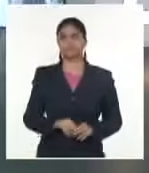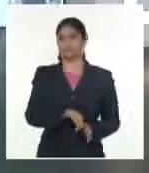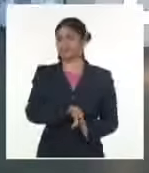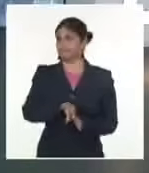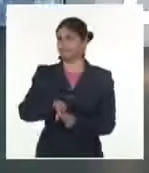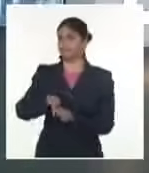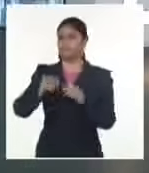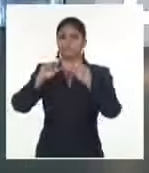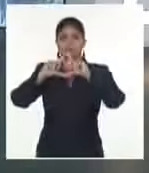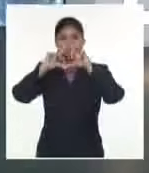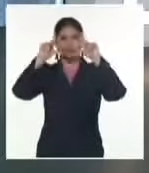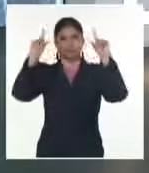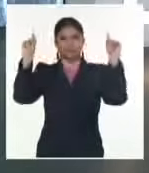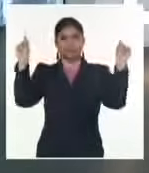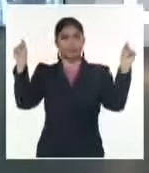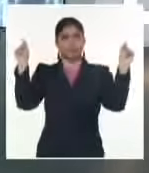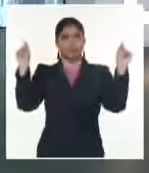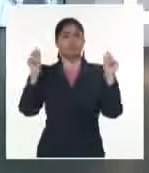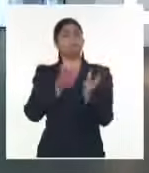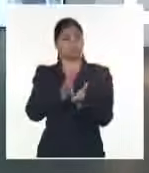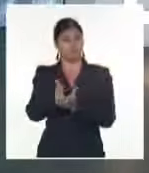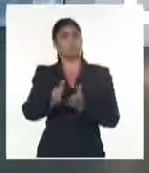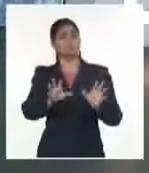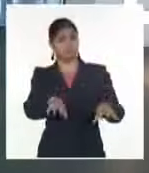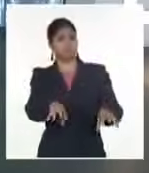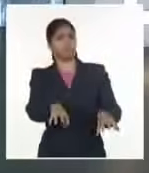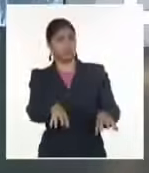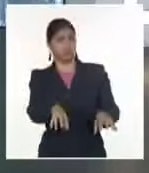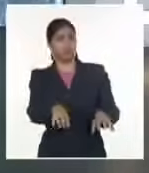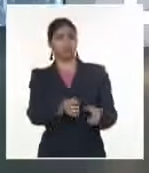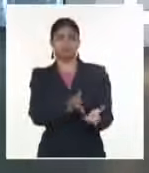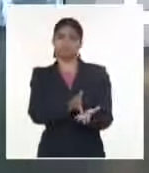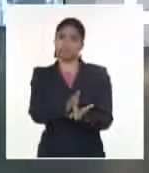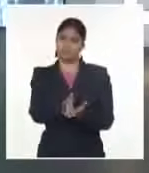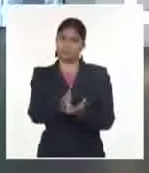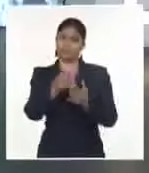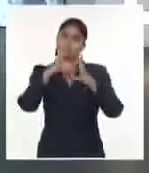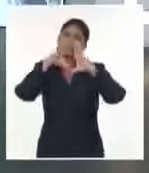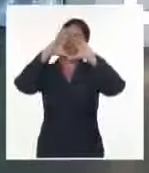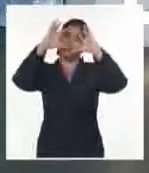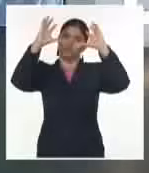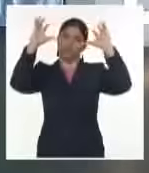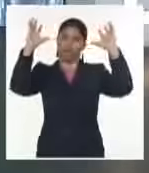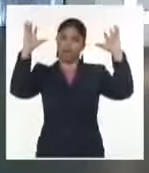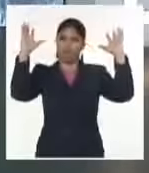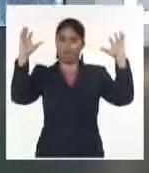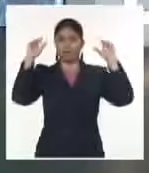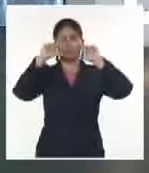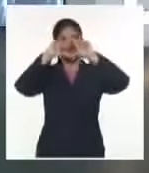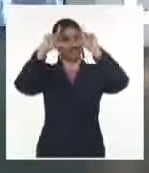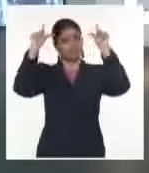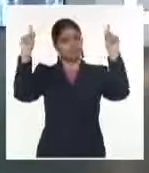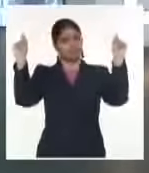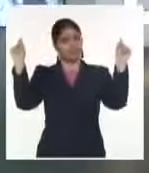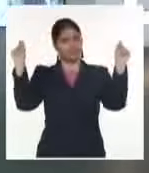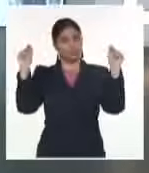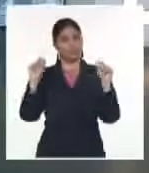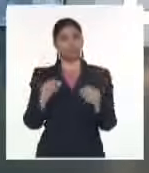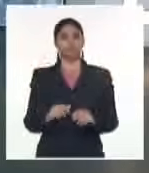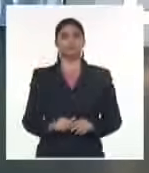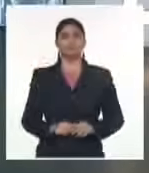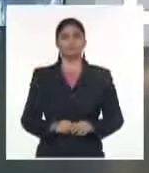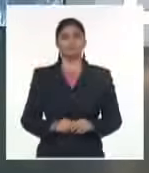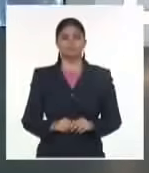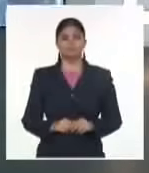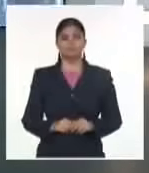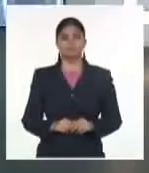pues condiciones todavía favorables para la lluvia, otra circulación de bajas presiones que esta está sobre la península de Yucatán, ha estado produciendo lluvias